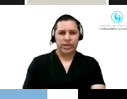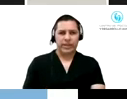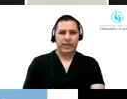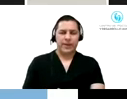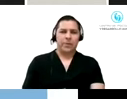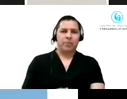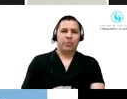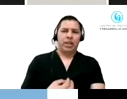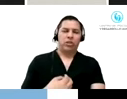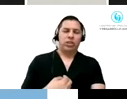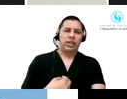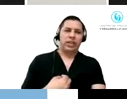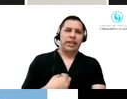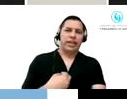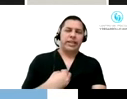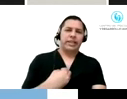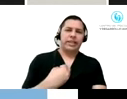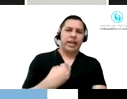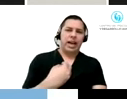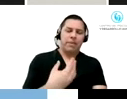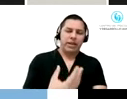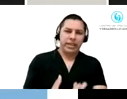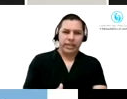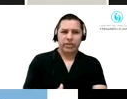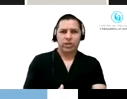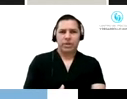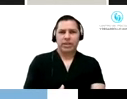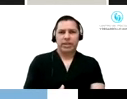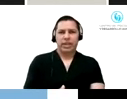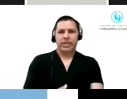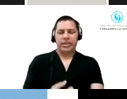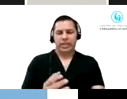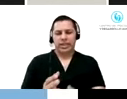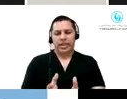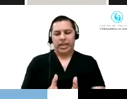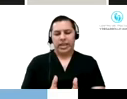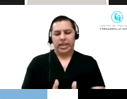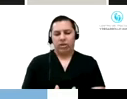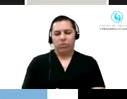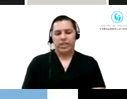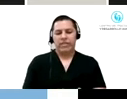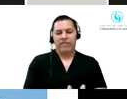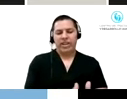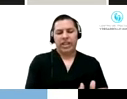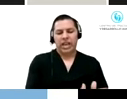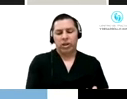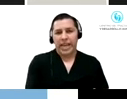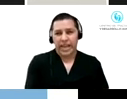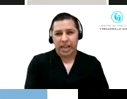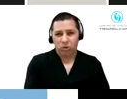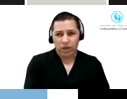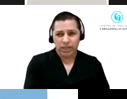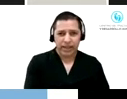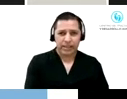a ser mujeres. Entonces, a partir de esos aprendizajes, el hombre se ve afectado